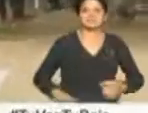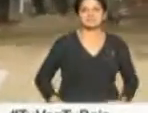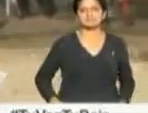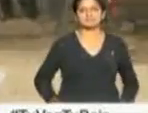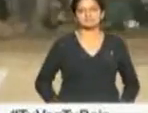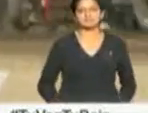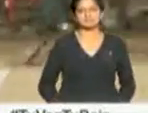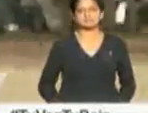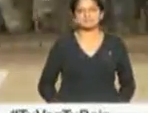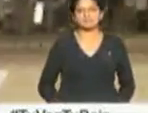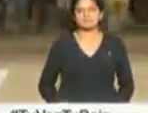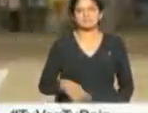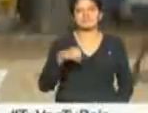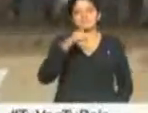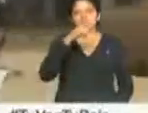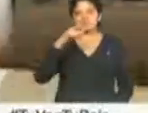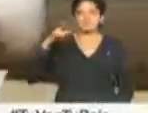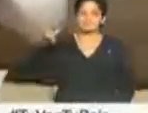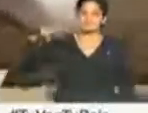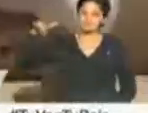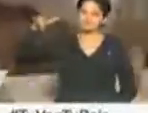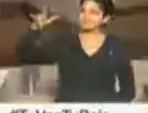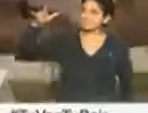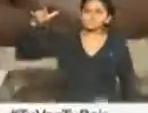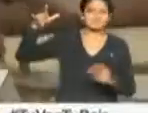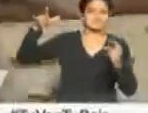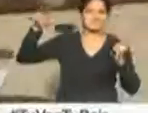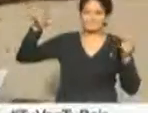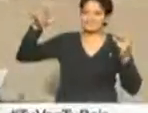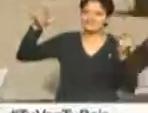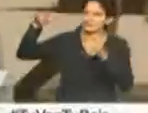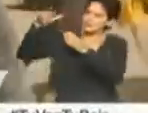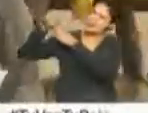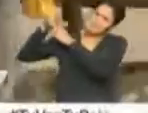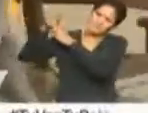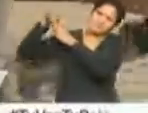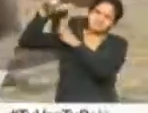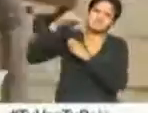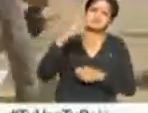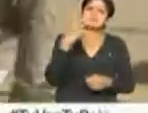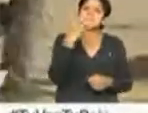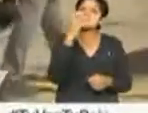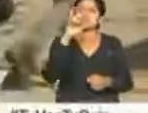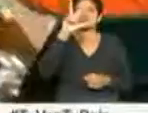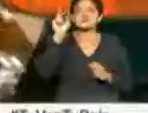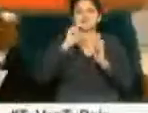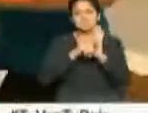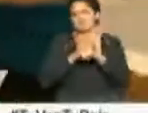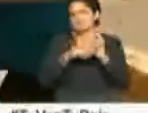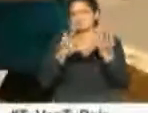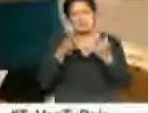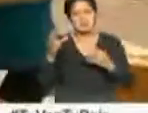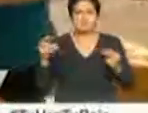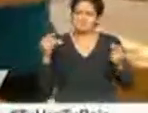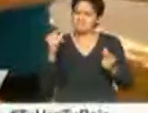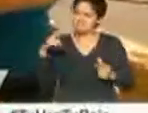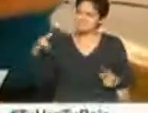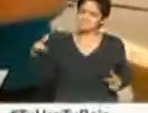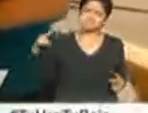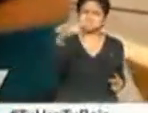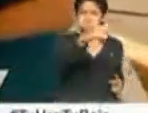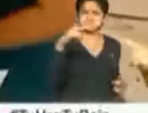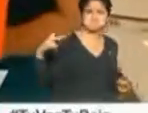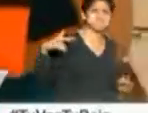Con los drones de la empresa Ziplin, la sangre llegará a cualquier ciudadano en entre 15 y 30 minutos. En el proyecto colabora la